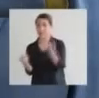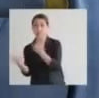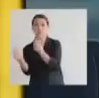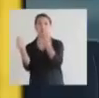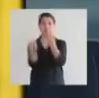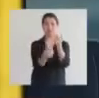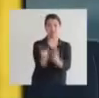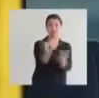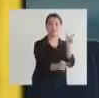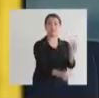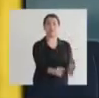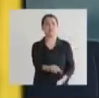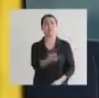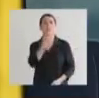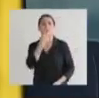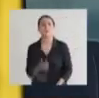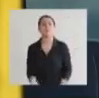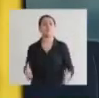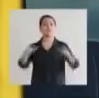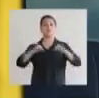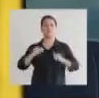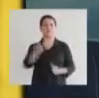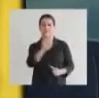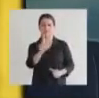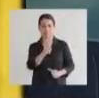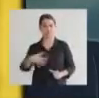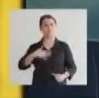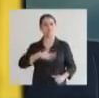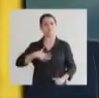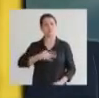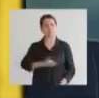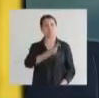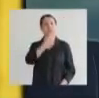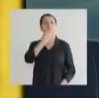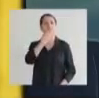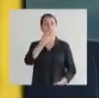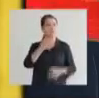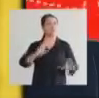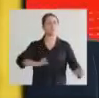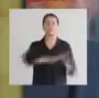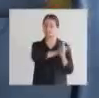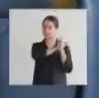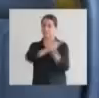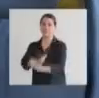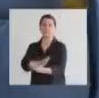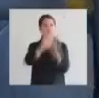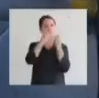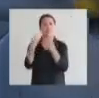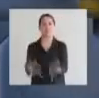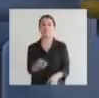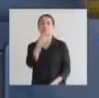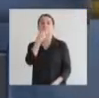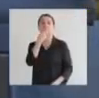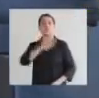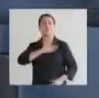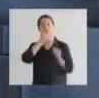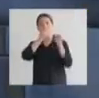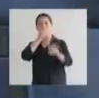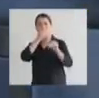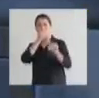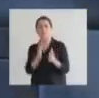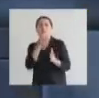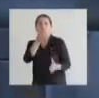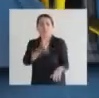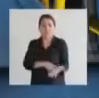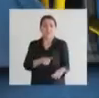decir lo mismo, mira, se gastaron esa bandera chilena de mierda cuando no sé dónde, qué hueá, 70 palos, ¿te acordás? Que Alemania, que no sé qué cosa. Compadre, ¿aquí se gastaron cuánta plata?